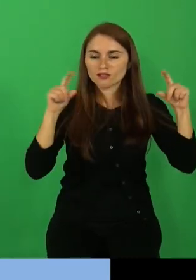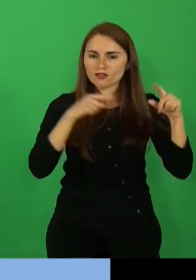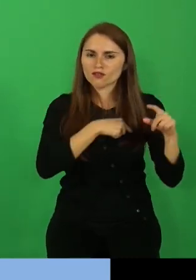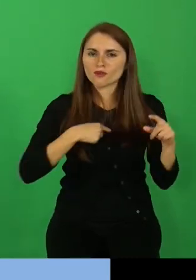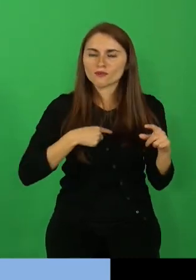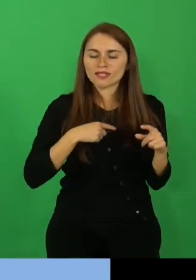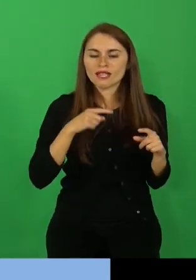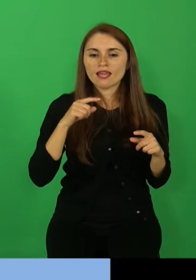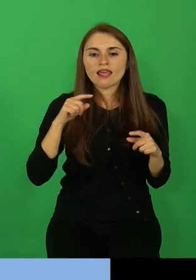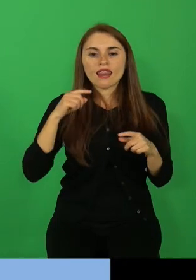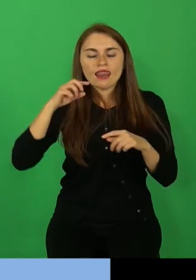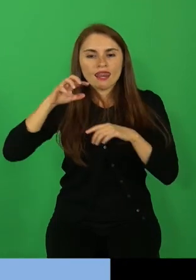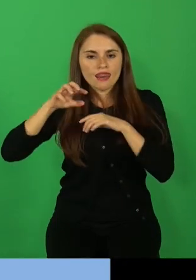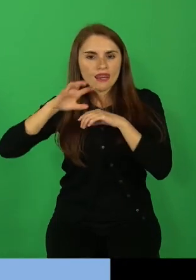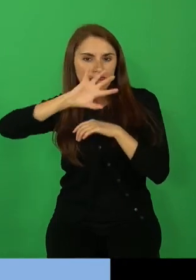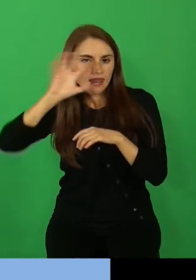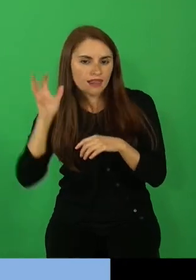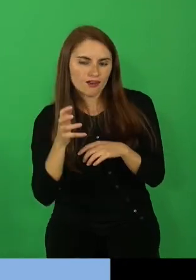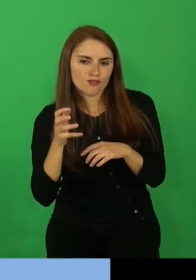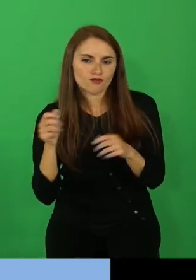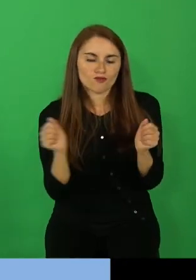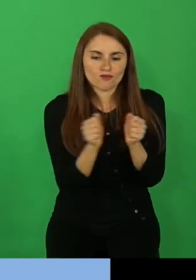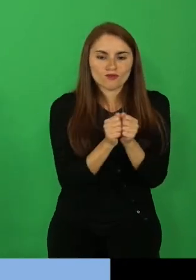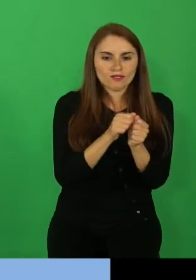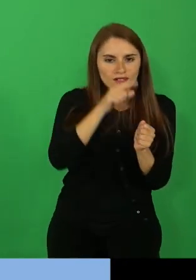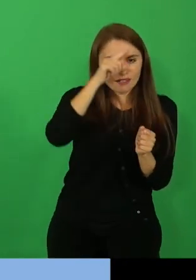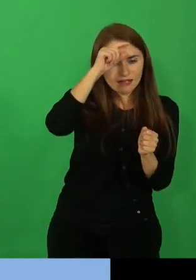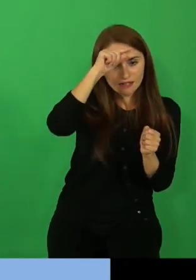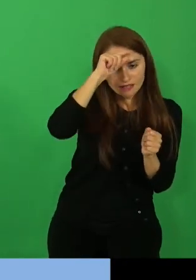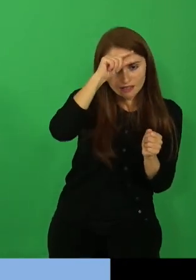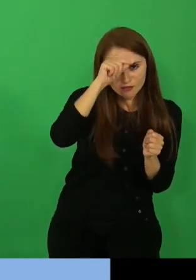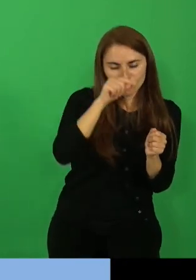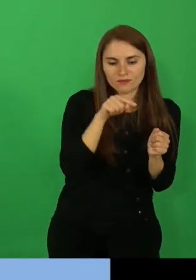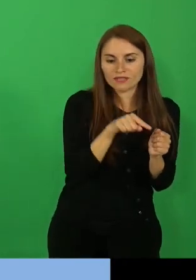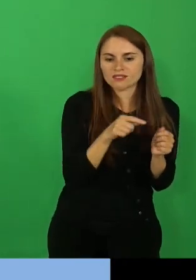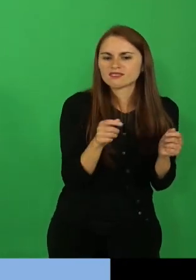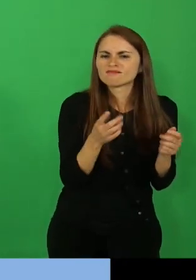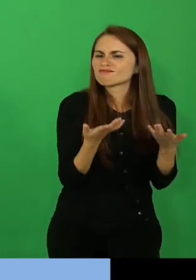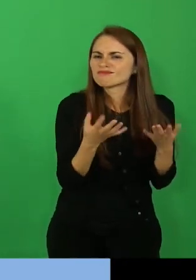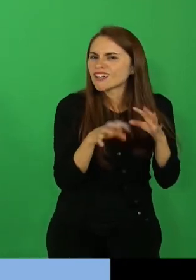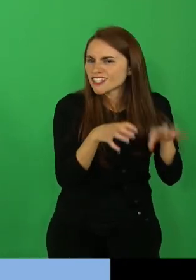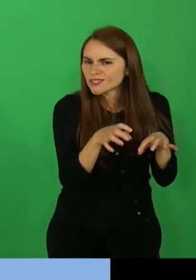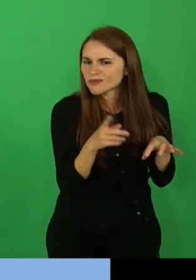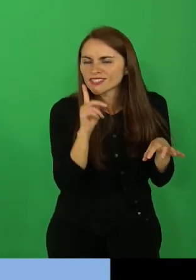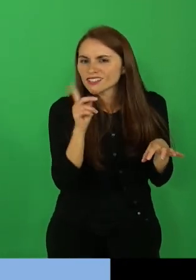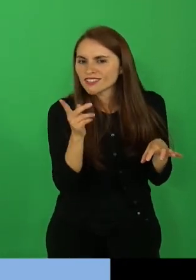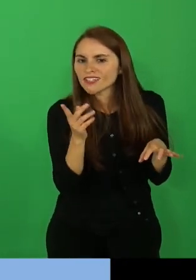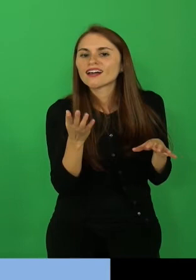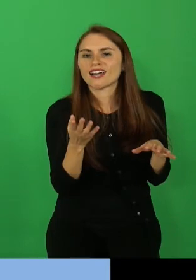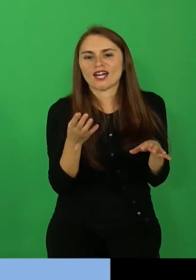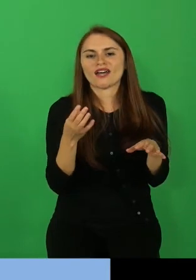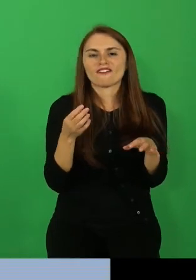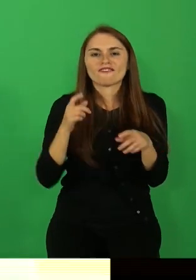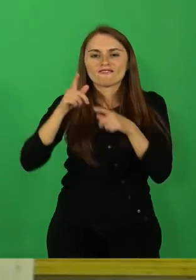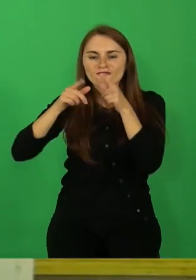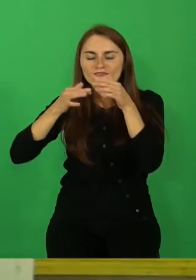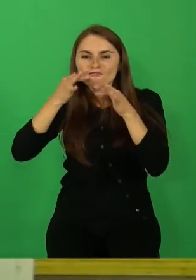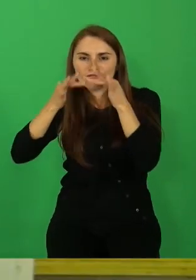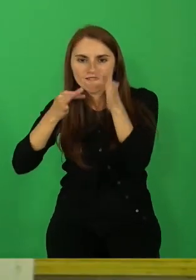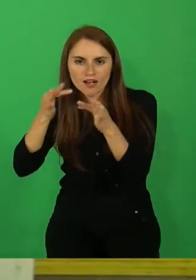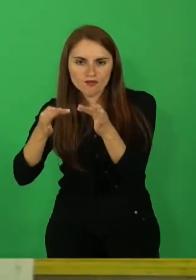león y el ratón y aparecen animales. Sabemos que el texto que incluye animales va a ser una